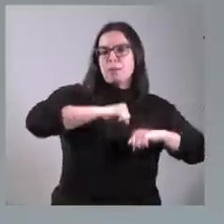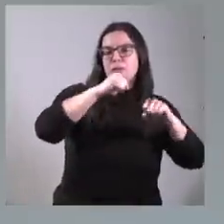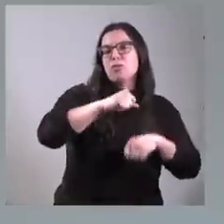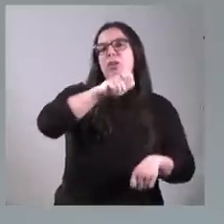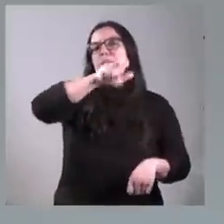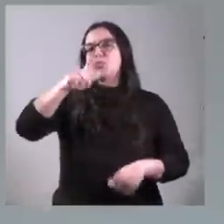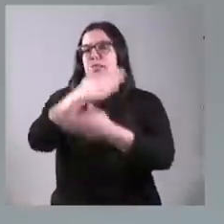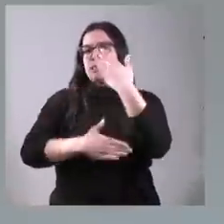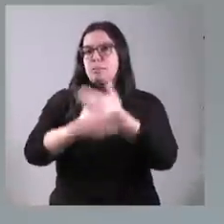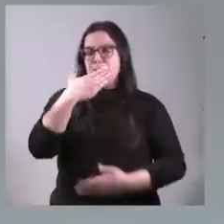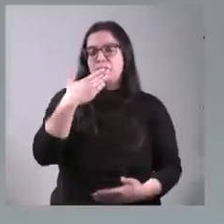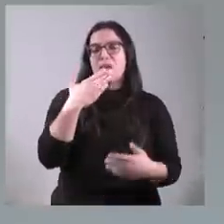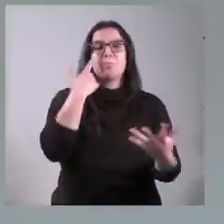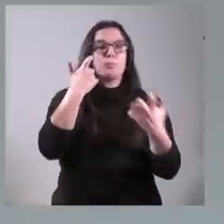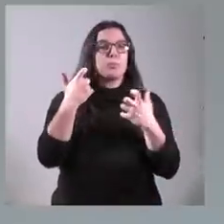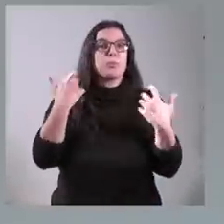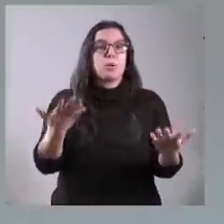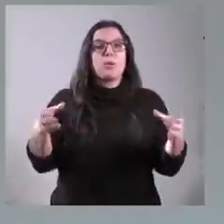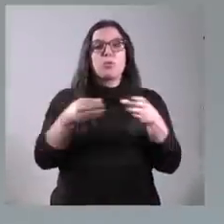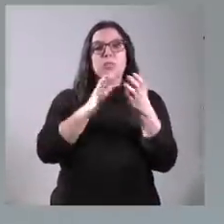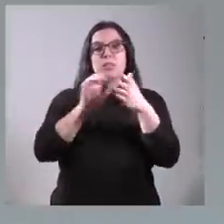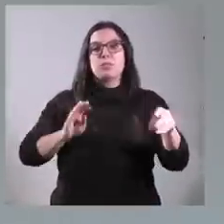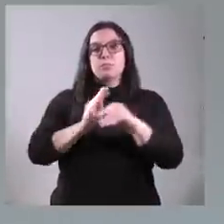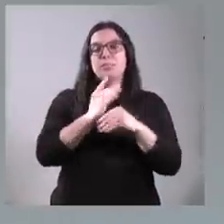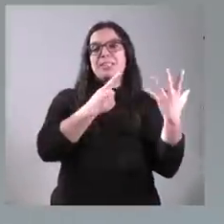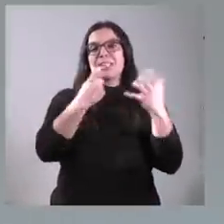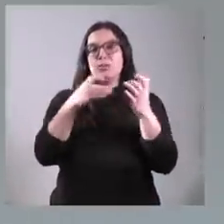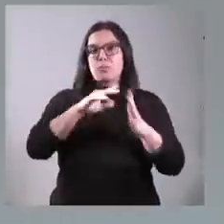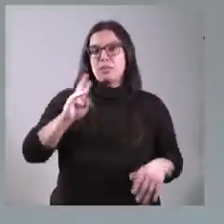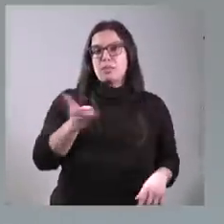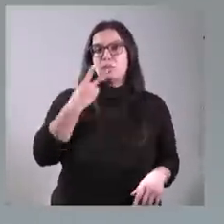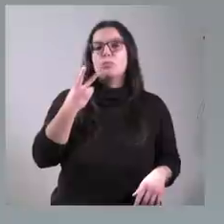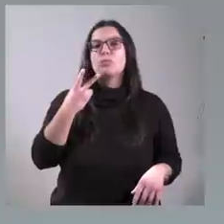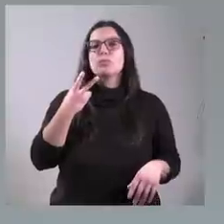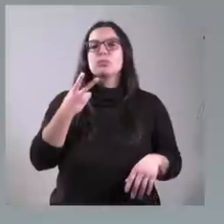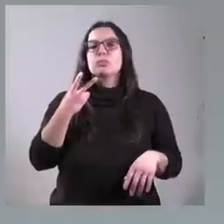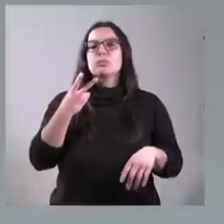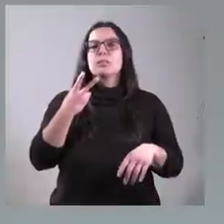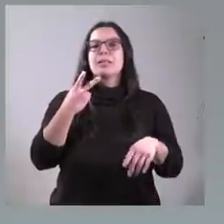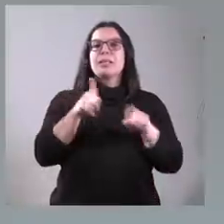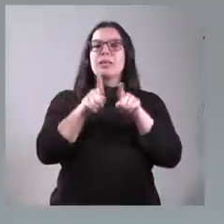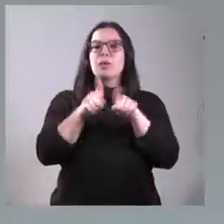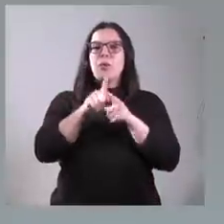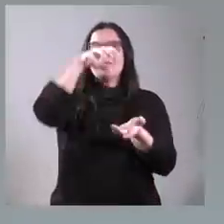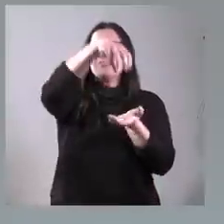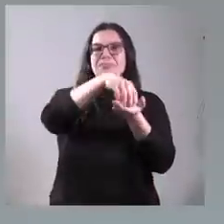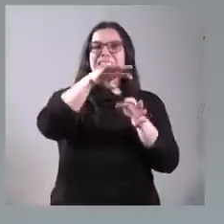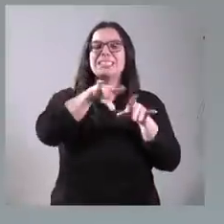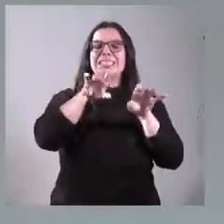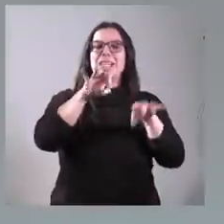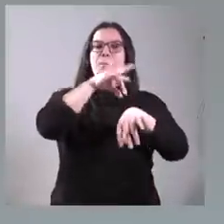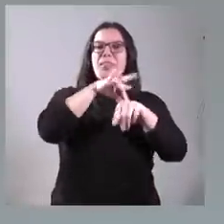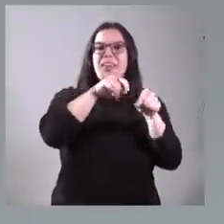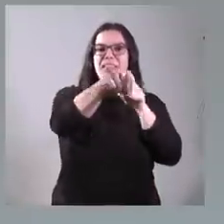discapacidad destaca que la junta va a invertir 600.000 euros en estaciones de telemedicina Avanzada para